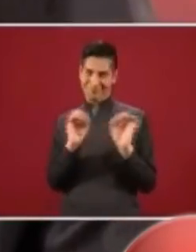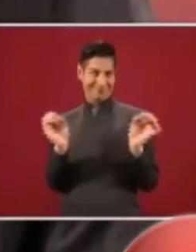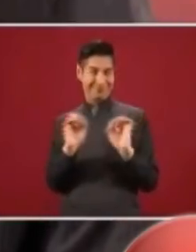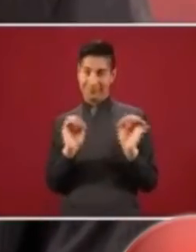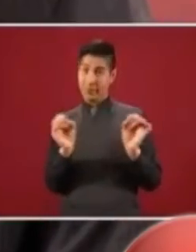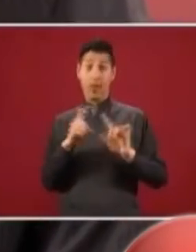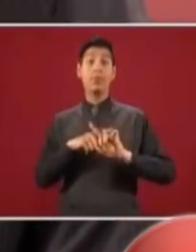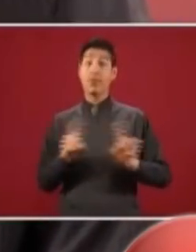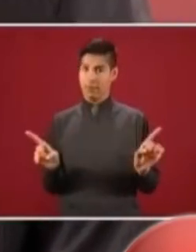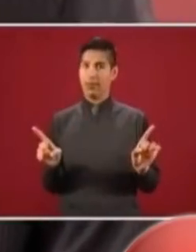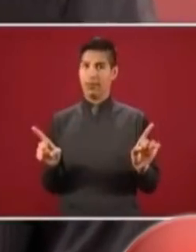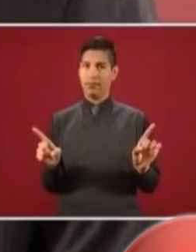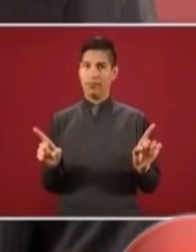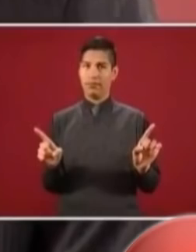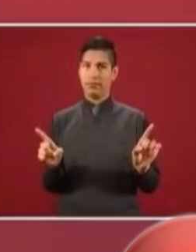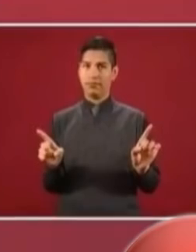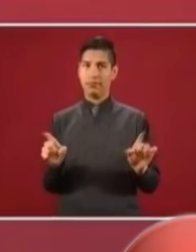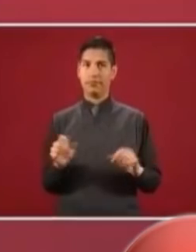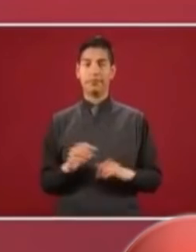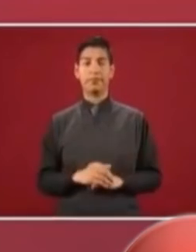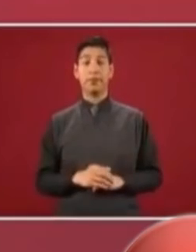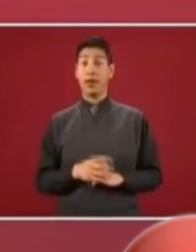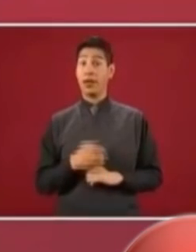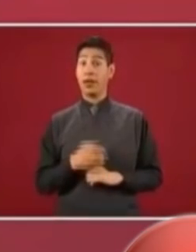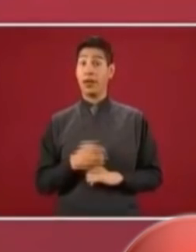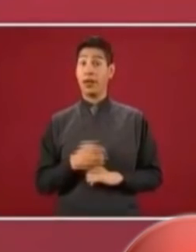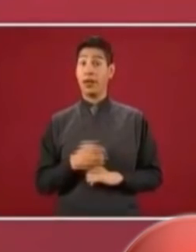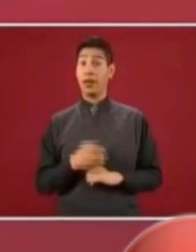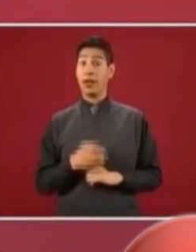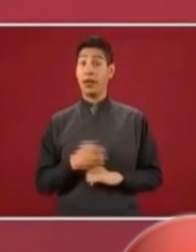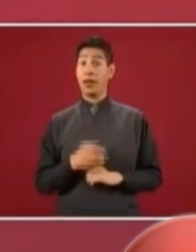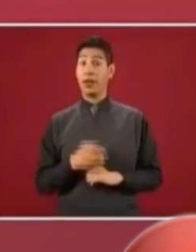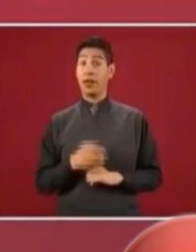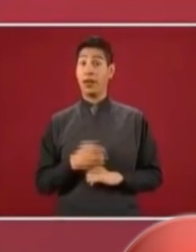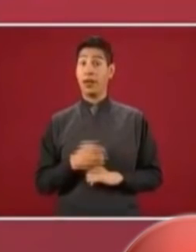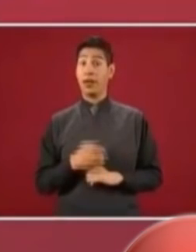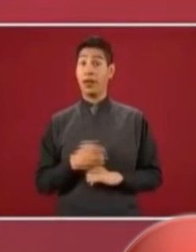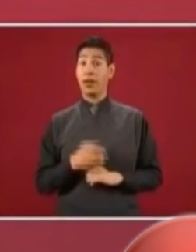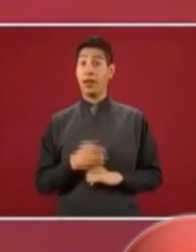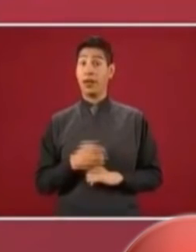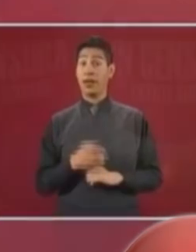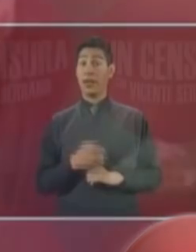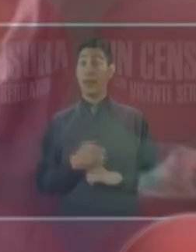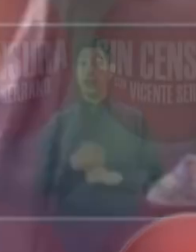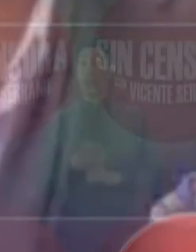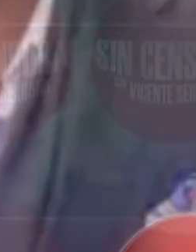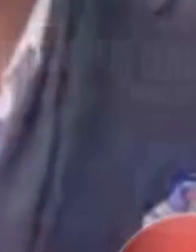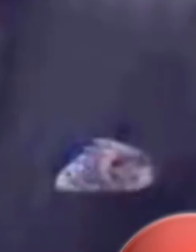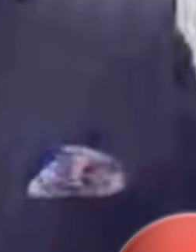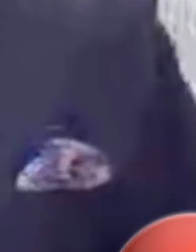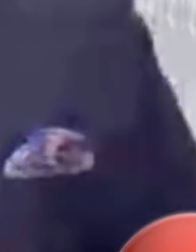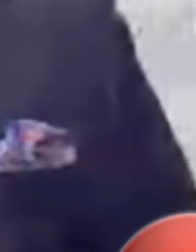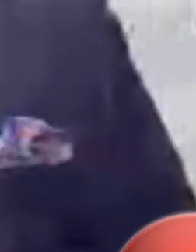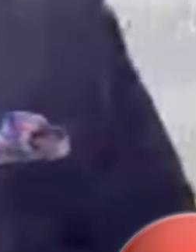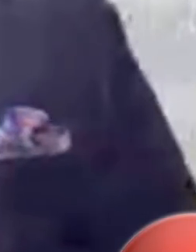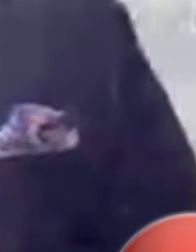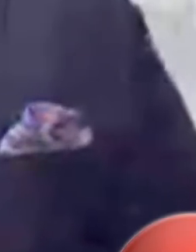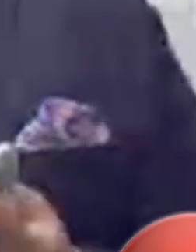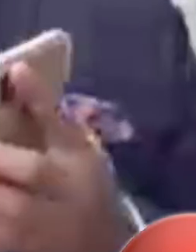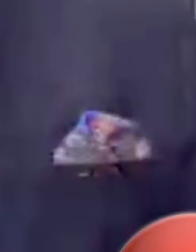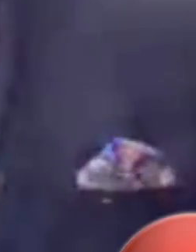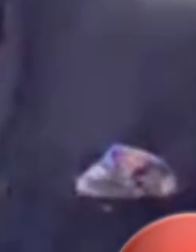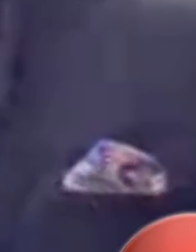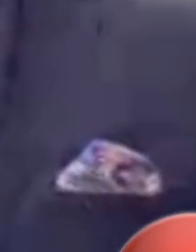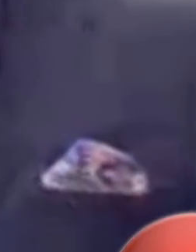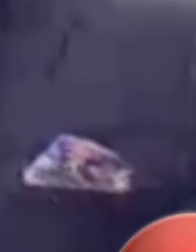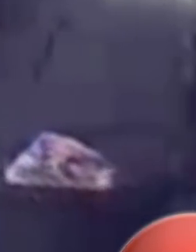es distinto. Uf. Eso tiene que ver. Uf y recontra uf. Y